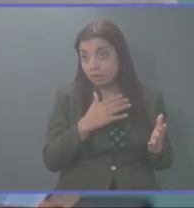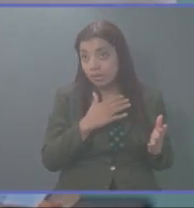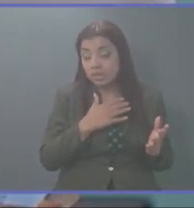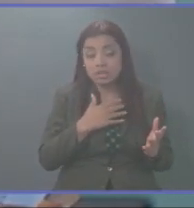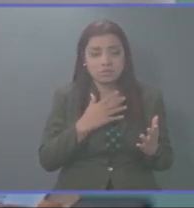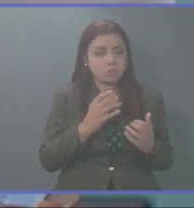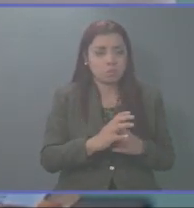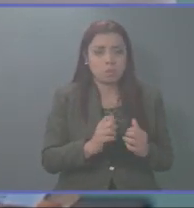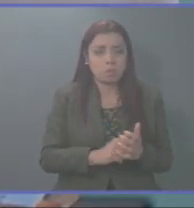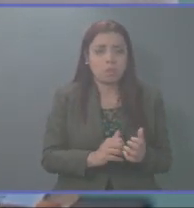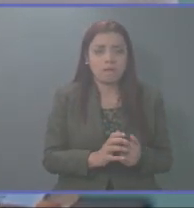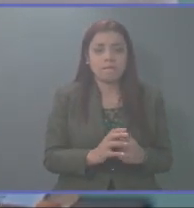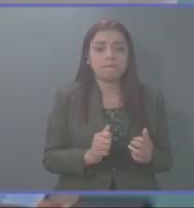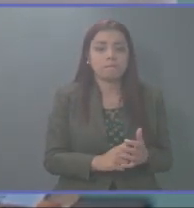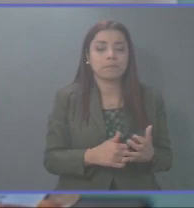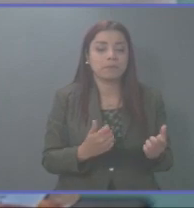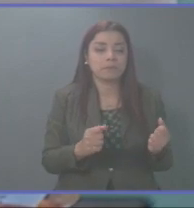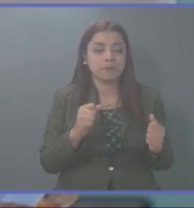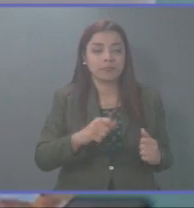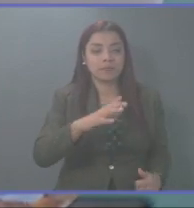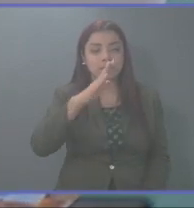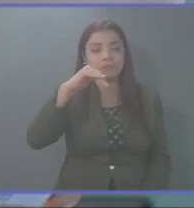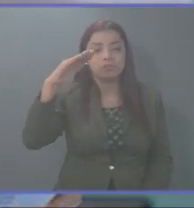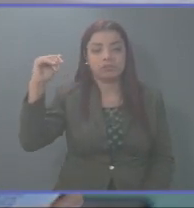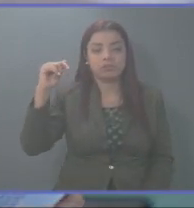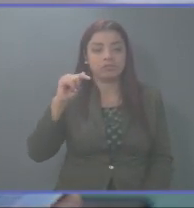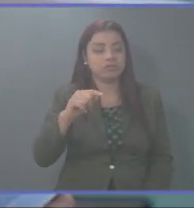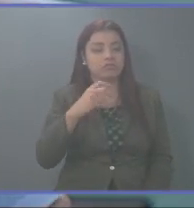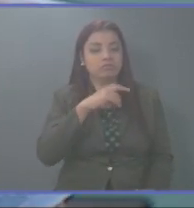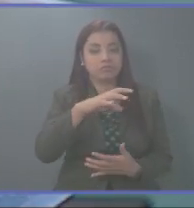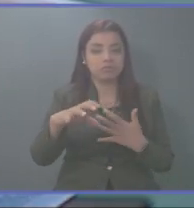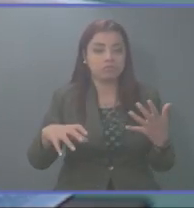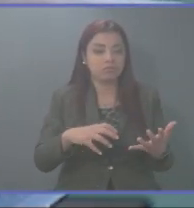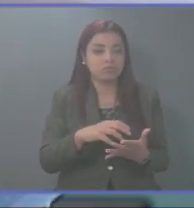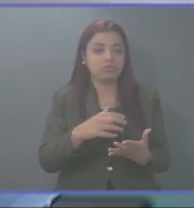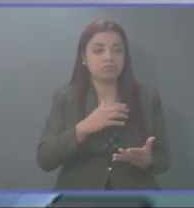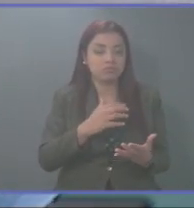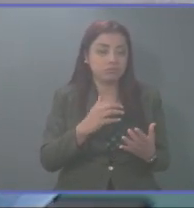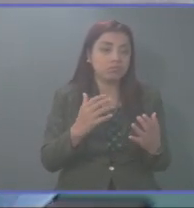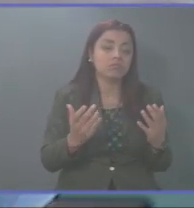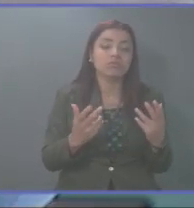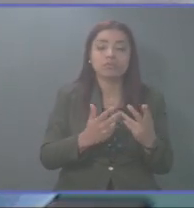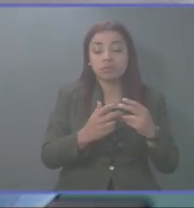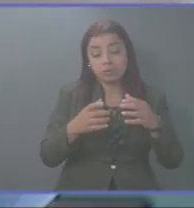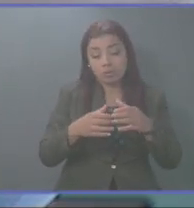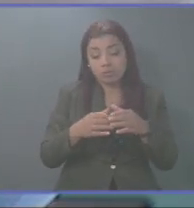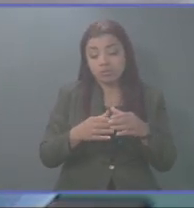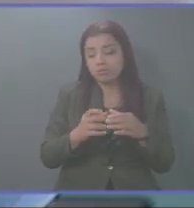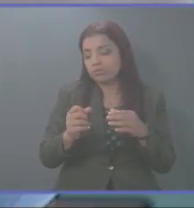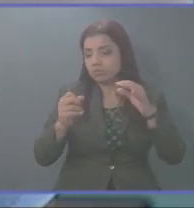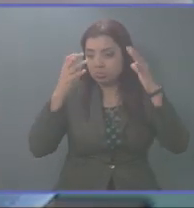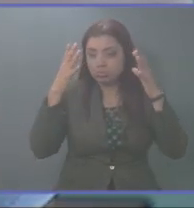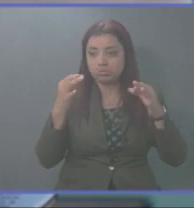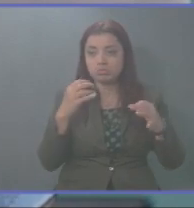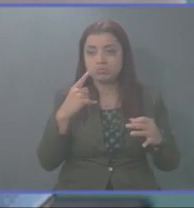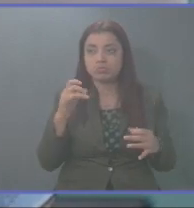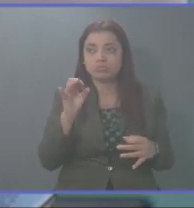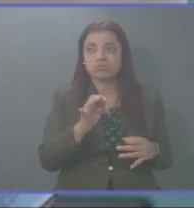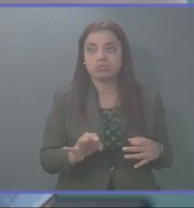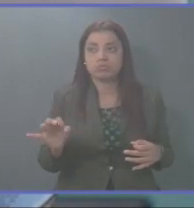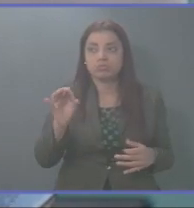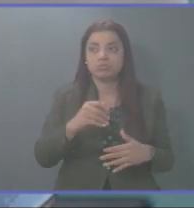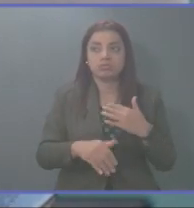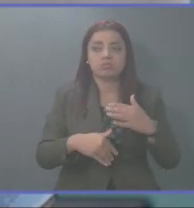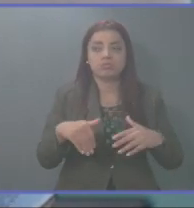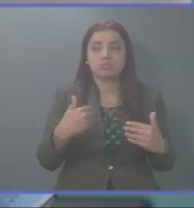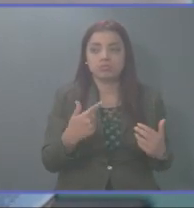de escaños, al no estar dividido el territorio, resulta menos compleja. Finalmente, la comisión decidió que lo más conveniente en cuanto a la forma de estas